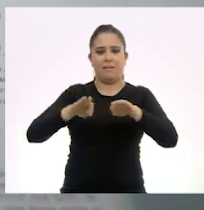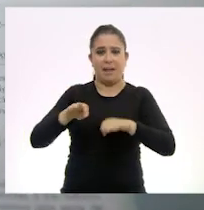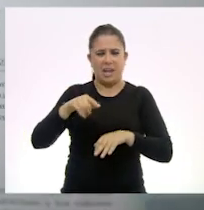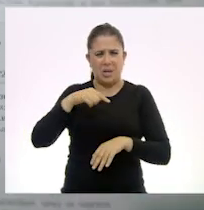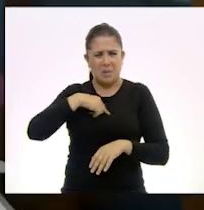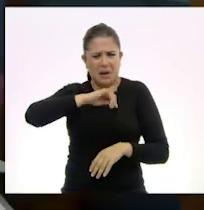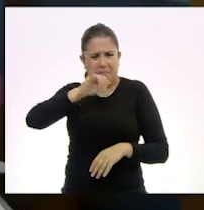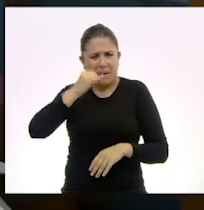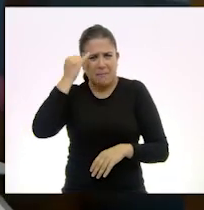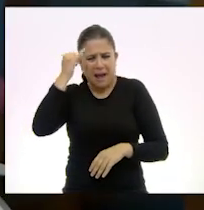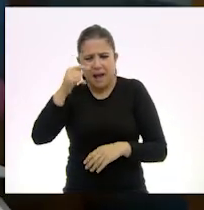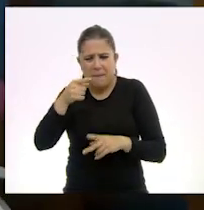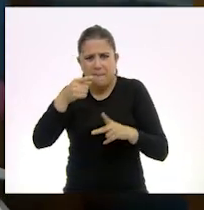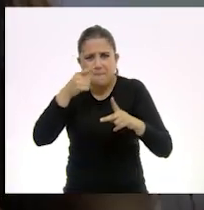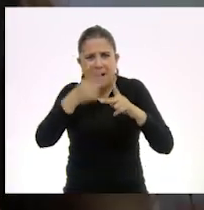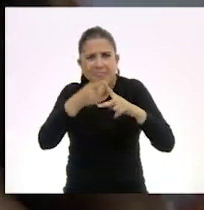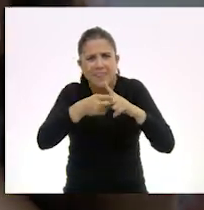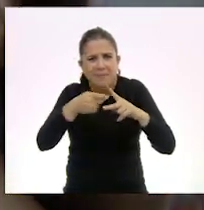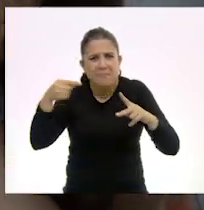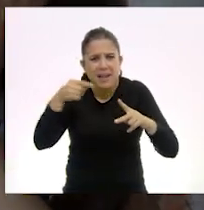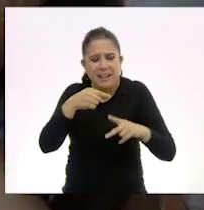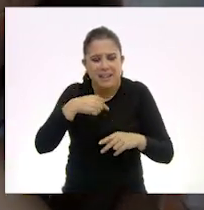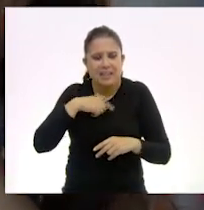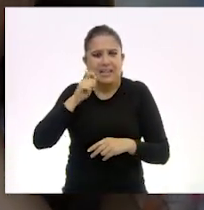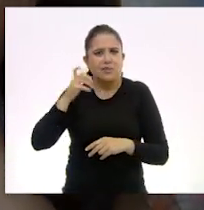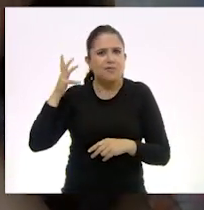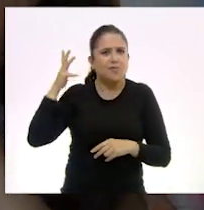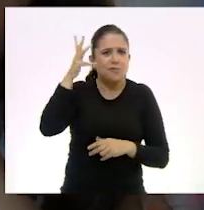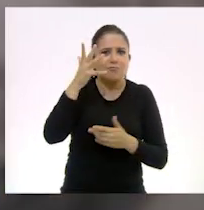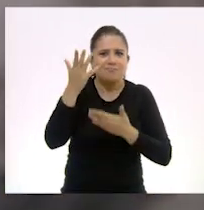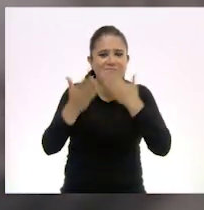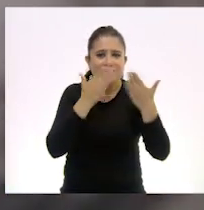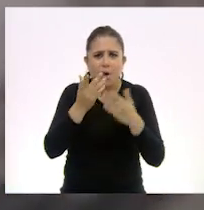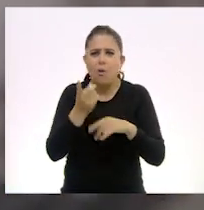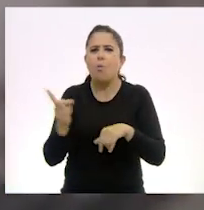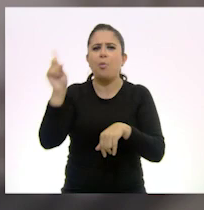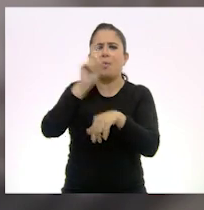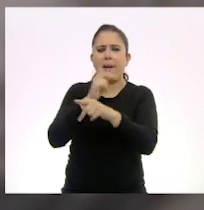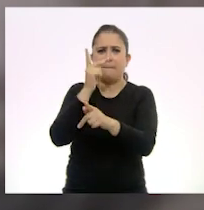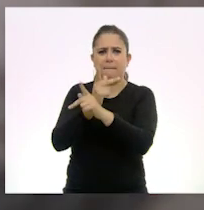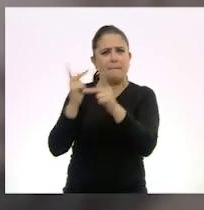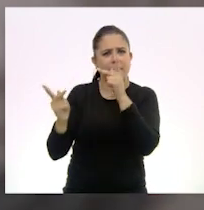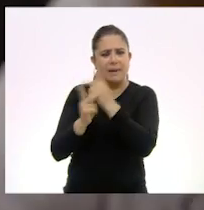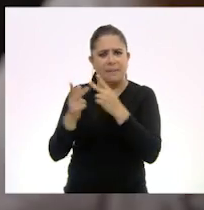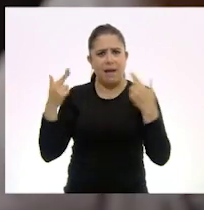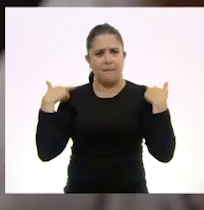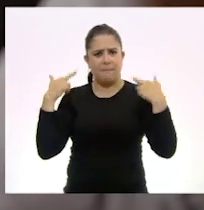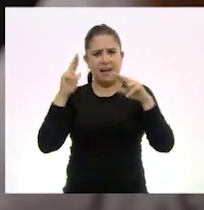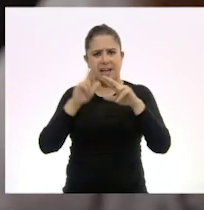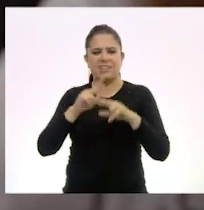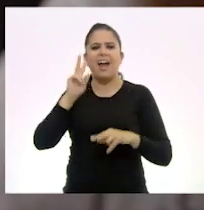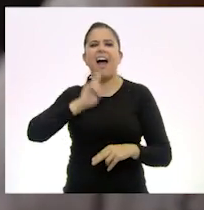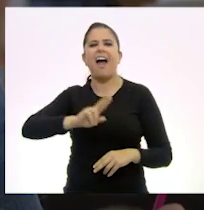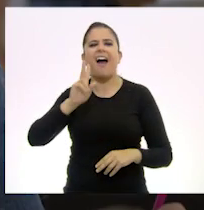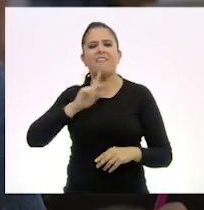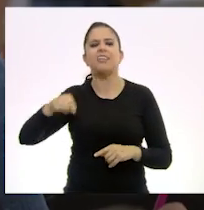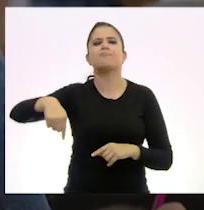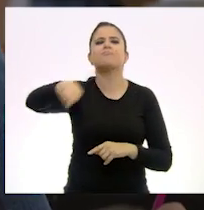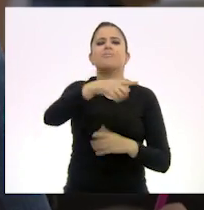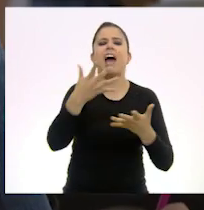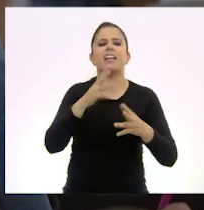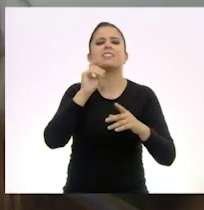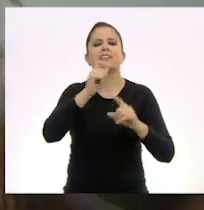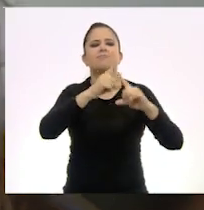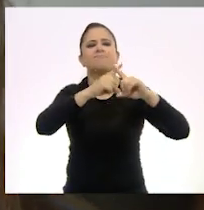imaginé que las matemáticas serían parte de mi camino. Un día en la preparatoria, un maestro nos retó a resolver un algoritmo y